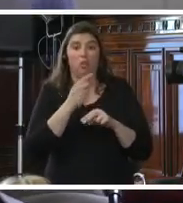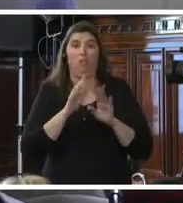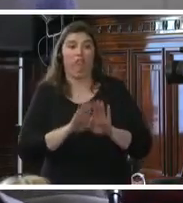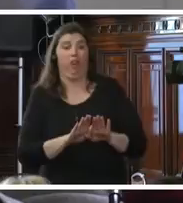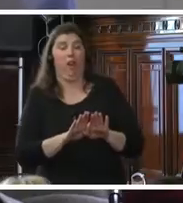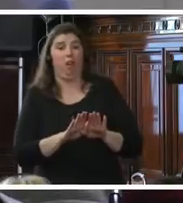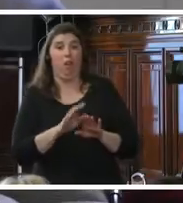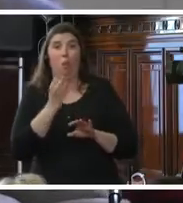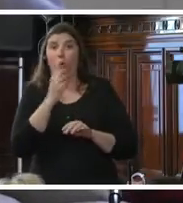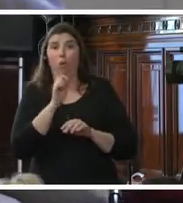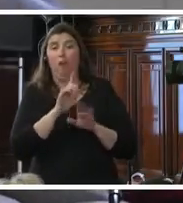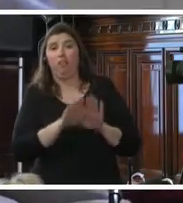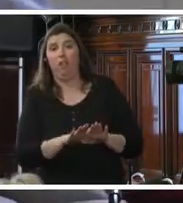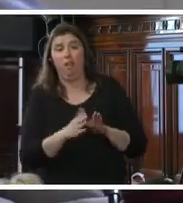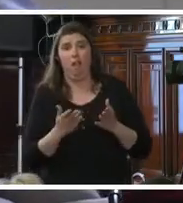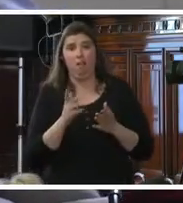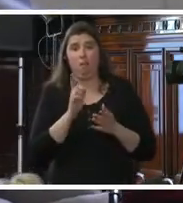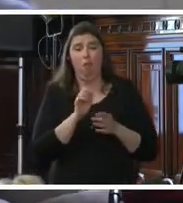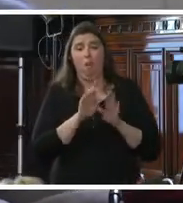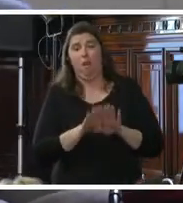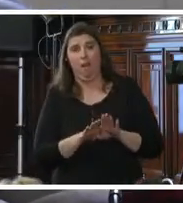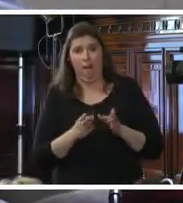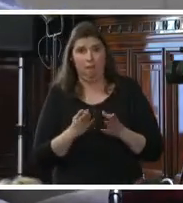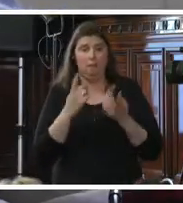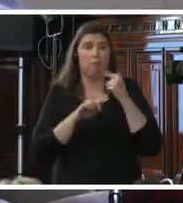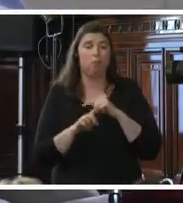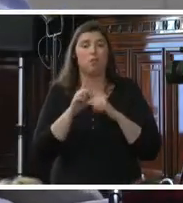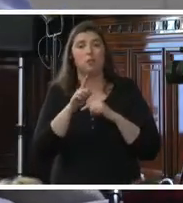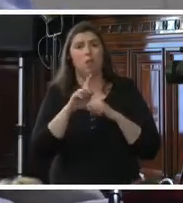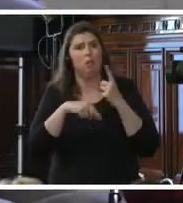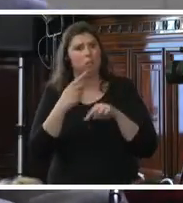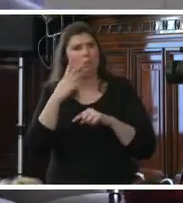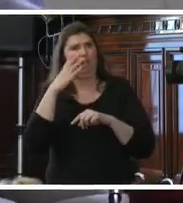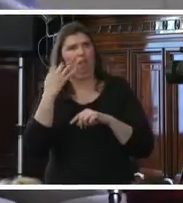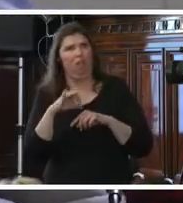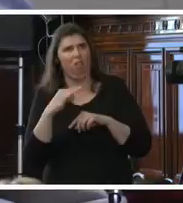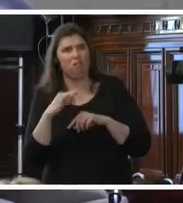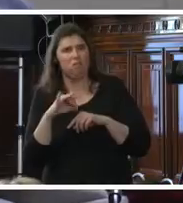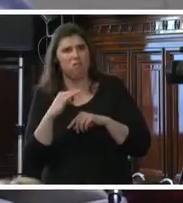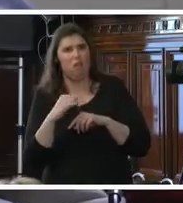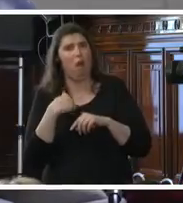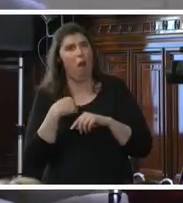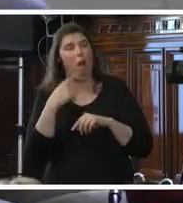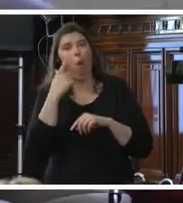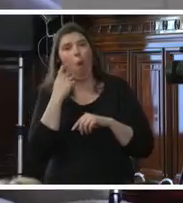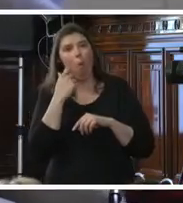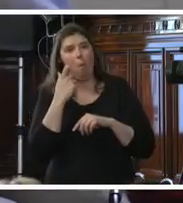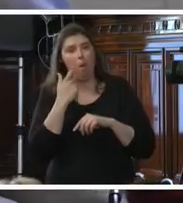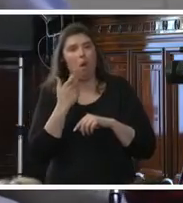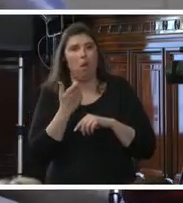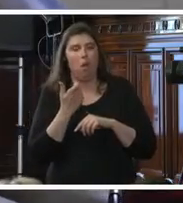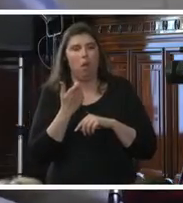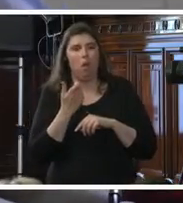va a detenerse. Y luego tenemos la creencia que si un hombre que tiene